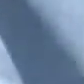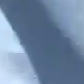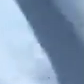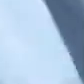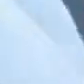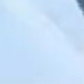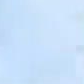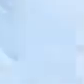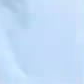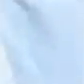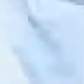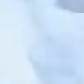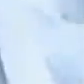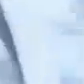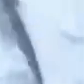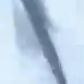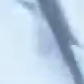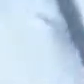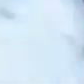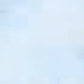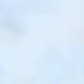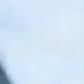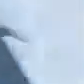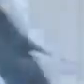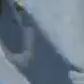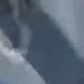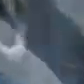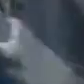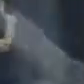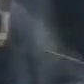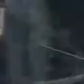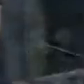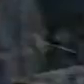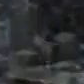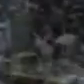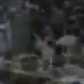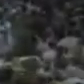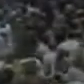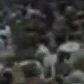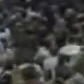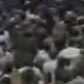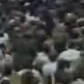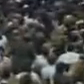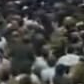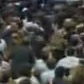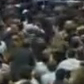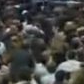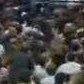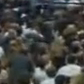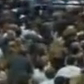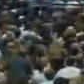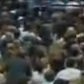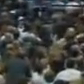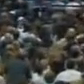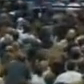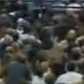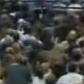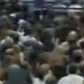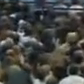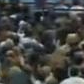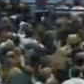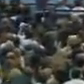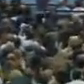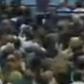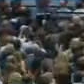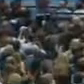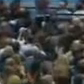Nacional. Acto seguido, el señor escribano de gobierno, don Natalio Echegaray, dará lectura del acta con motivo